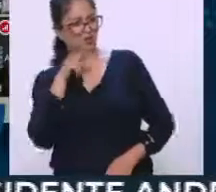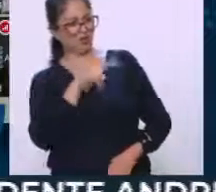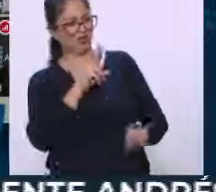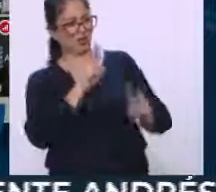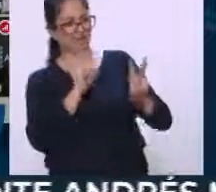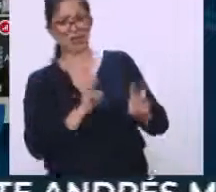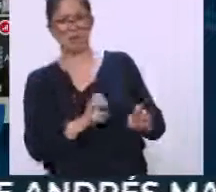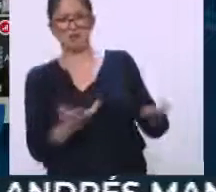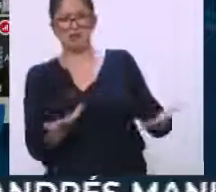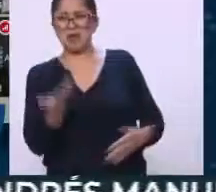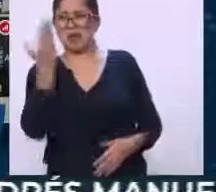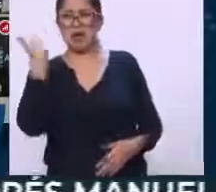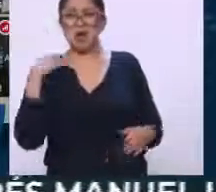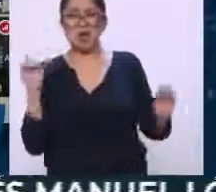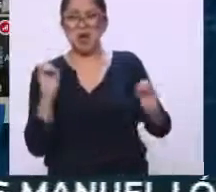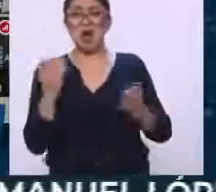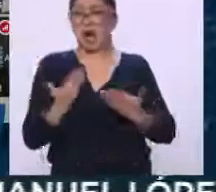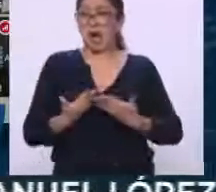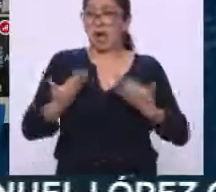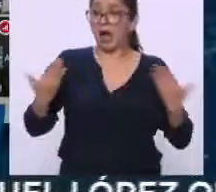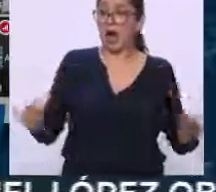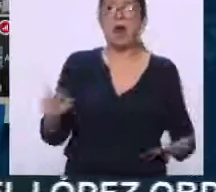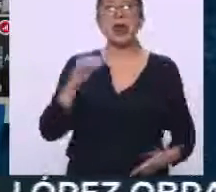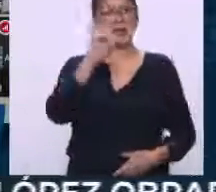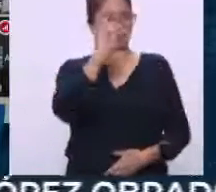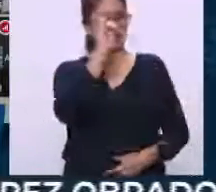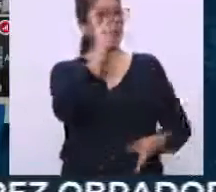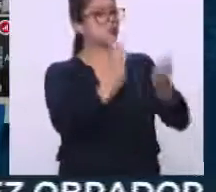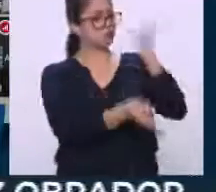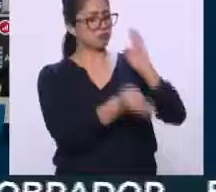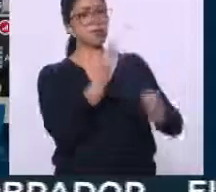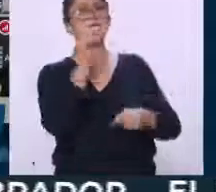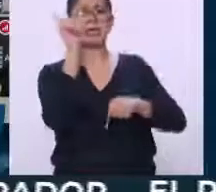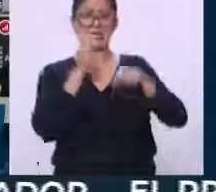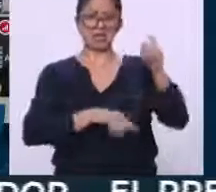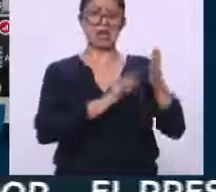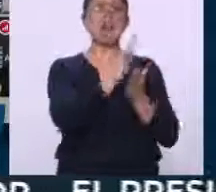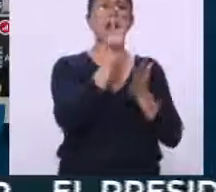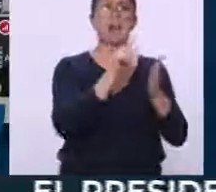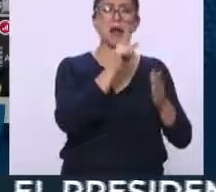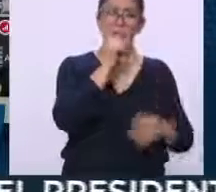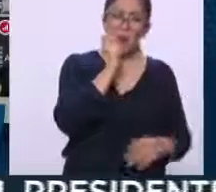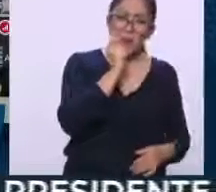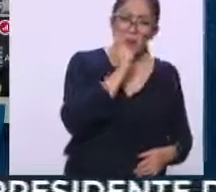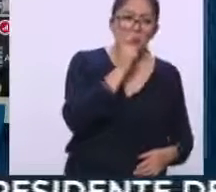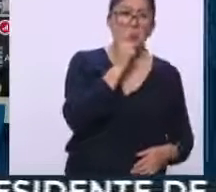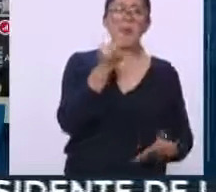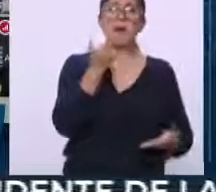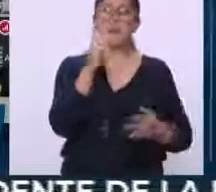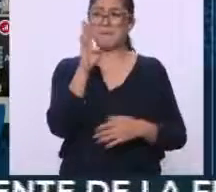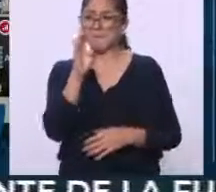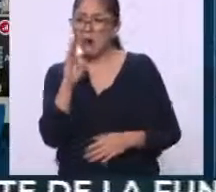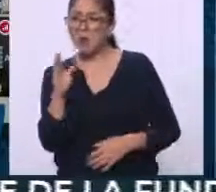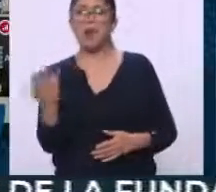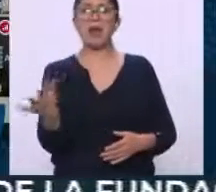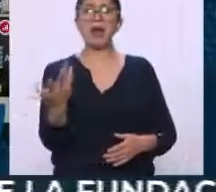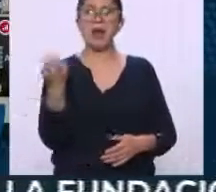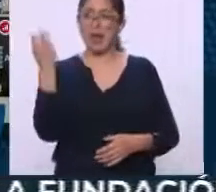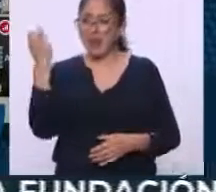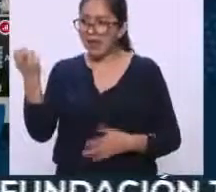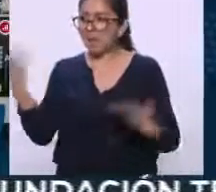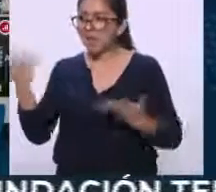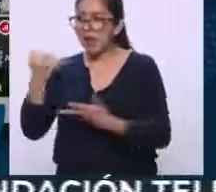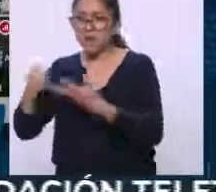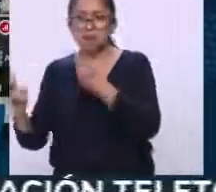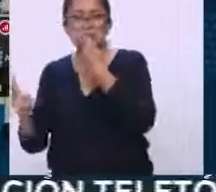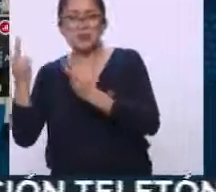que ahora todo el mundo dice, pues sí, sin problemas, que se despenalice, hay que fumarla, que se siembre. Bueno, pues nosotras lo